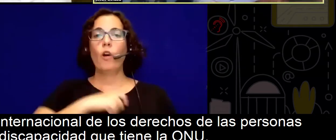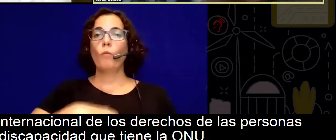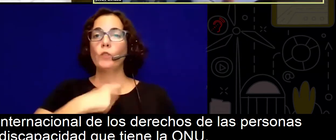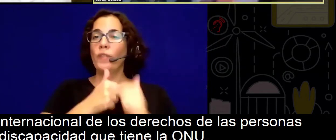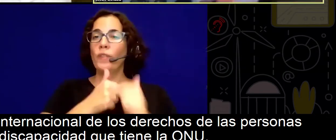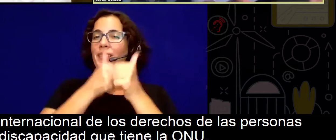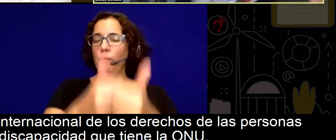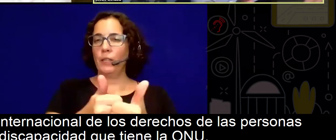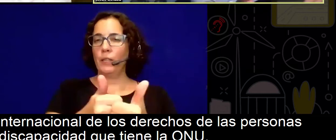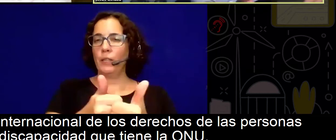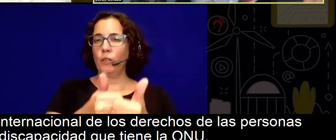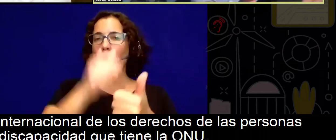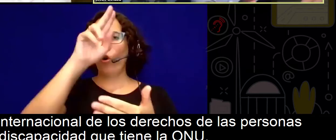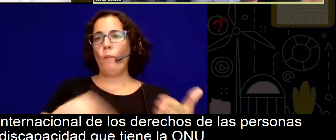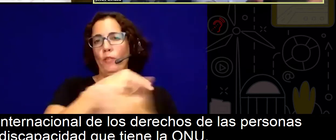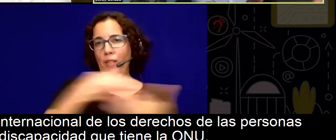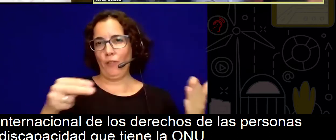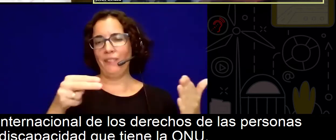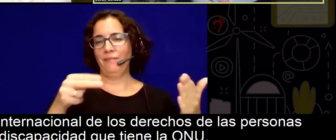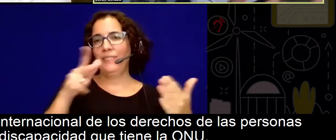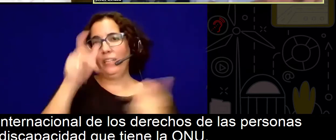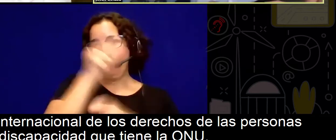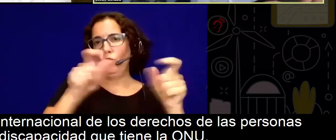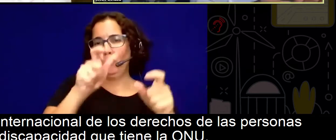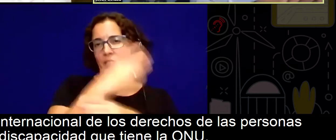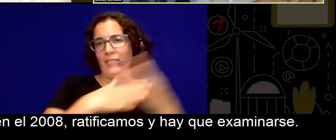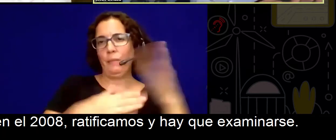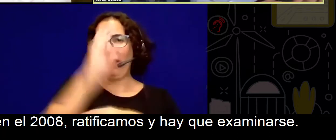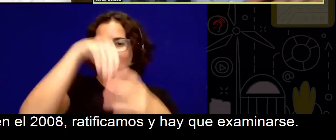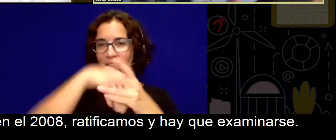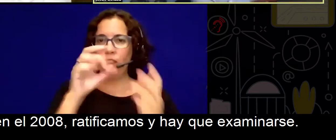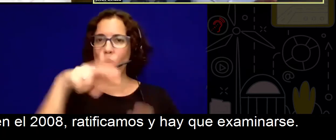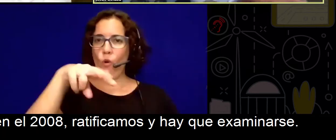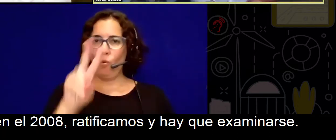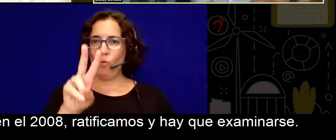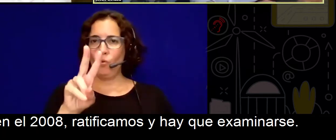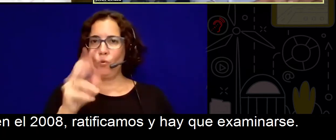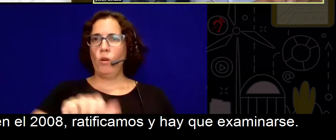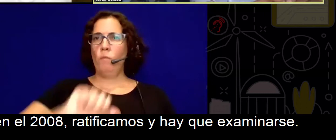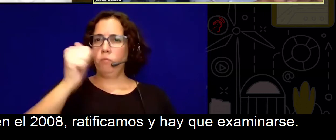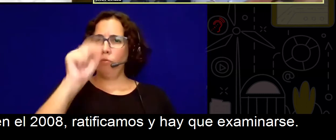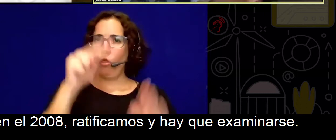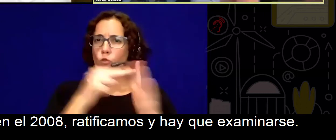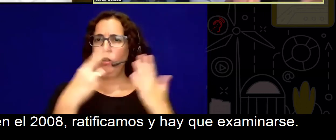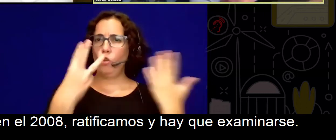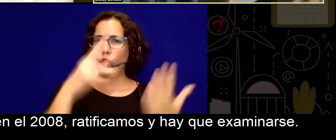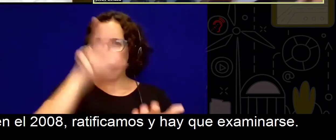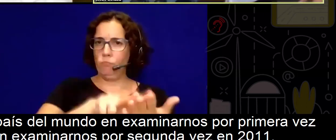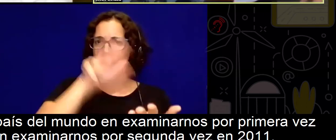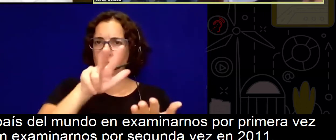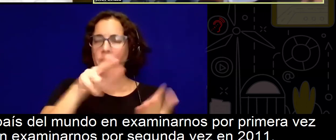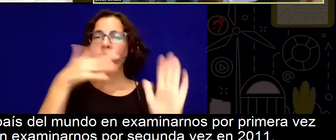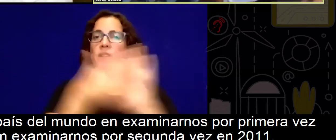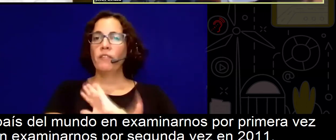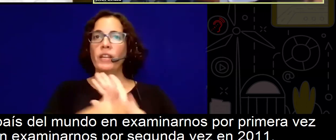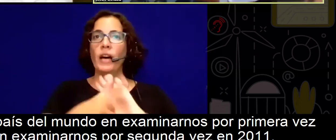Convención Internacional de los Derechos de las Personas con Discapacidad que tiene la ONU, ¿no?, que aprobamos en el 2008, ratificamos, y que hay que examinarse. Fuimos el